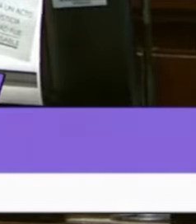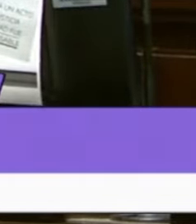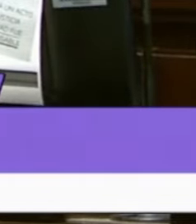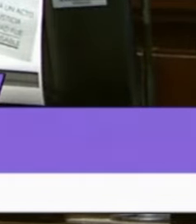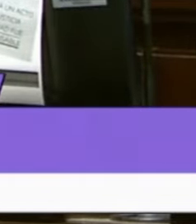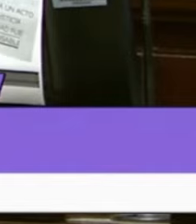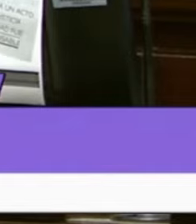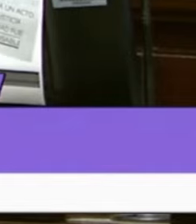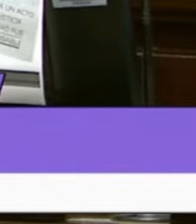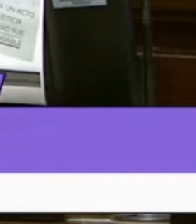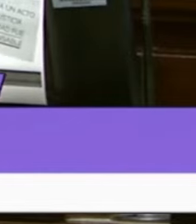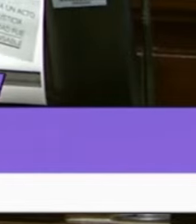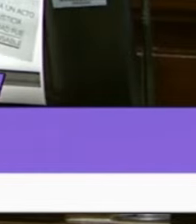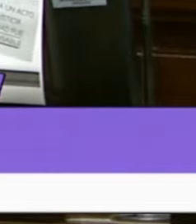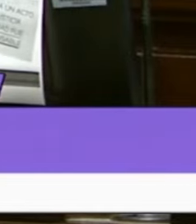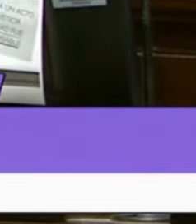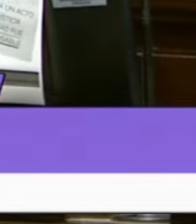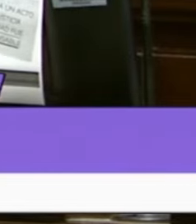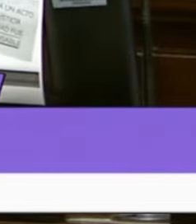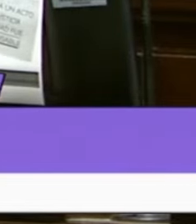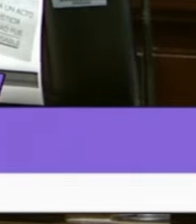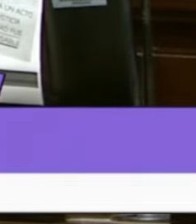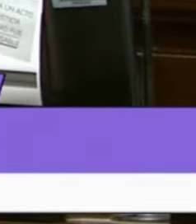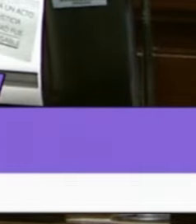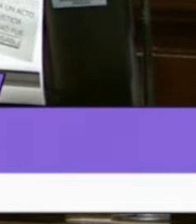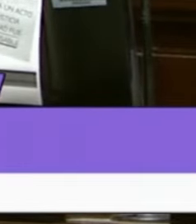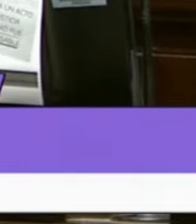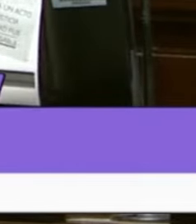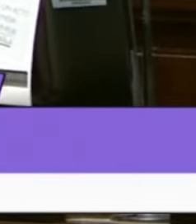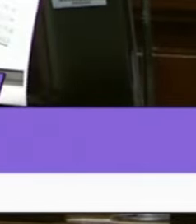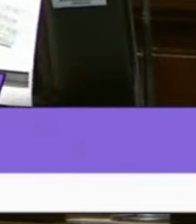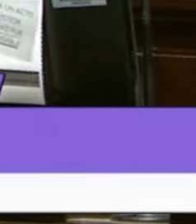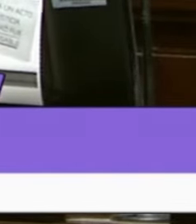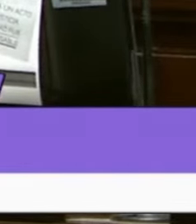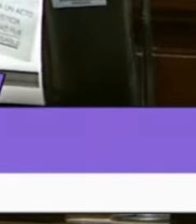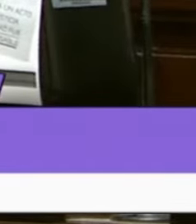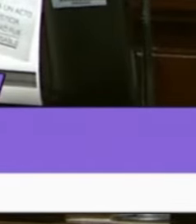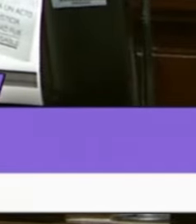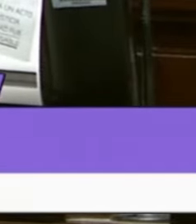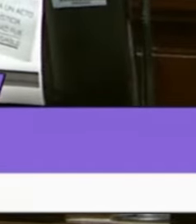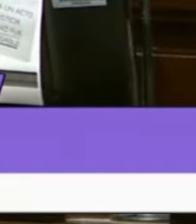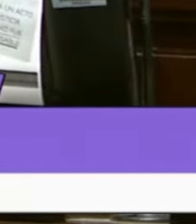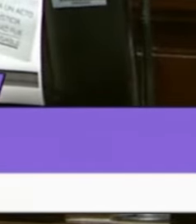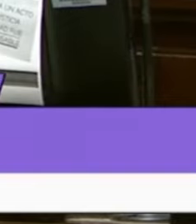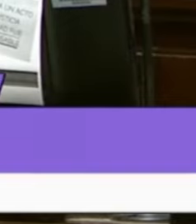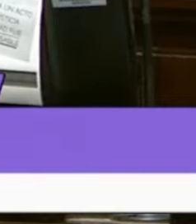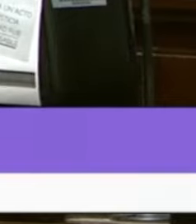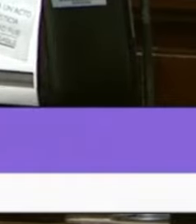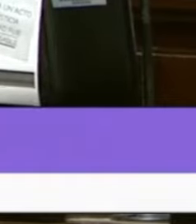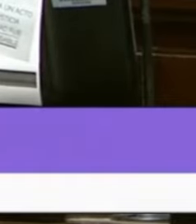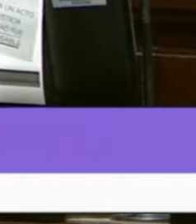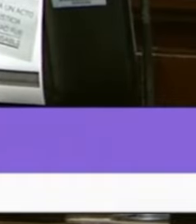diputado sean equivalentes al de un docente, a una enfermera o un enfermero, y no lo quieren tratar. Como no lo tratan, nosotros, en el Frente de Izquierda,